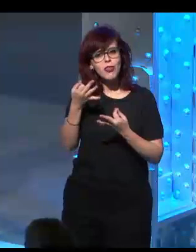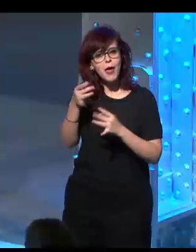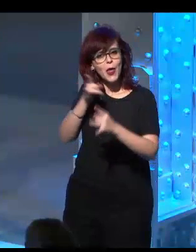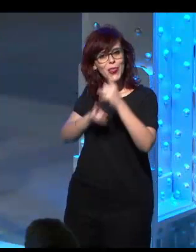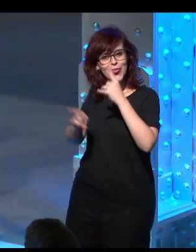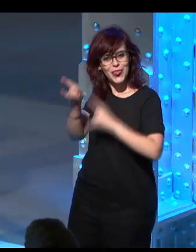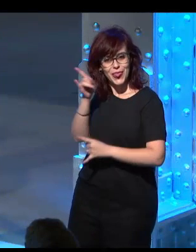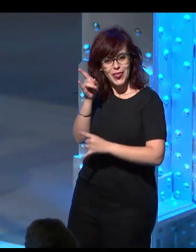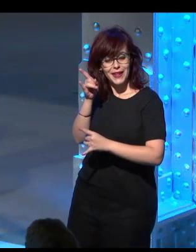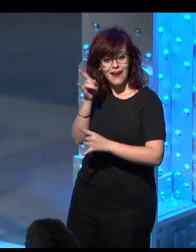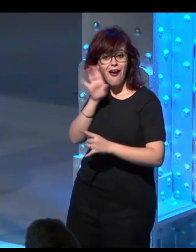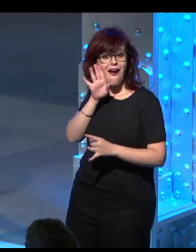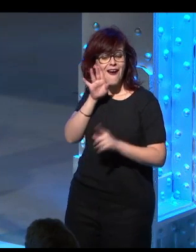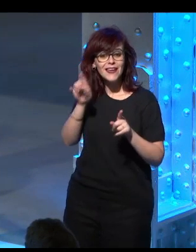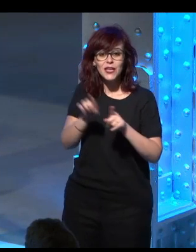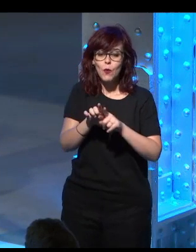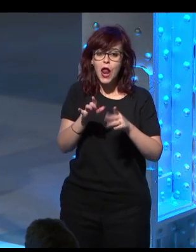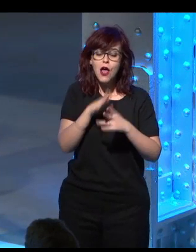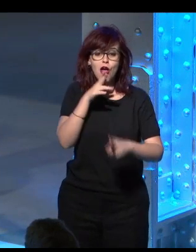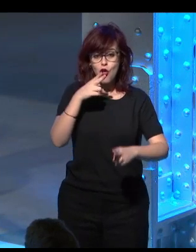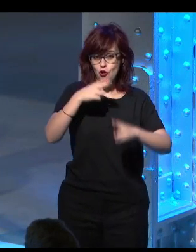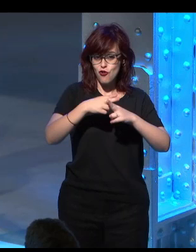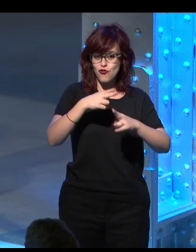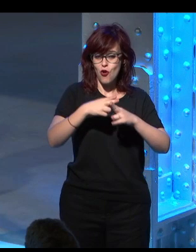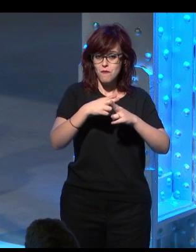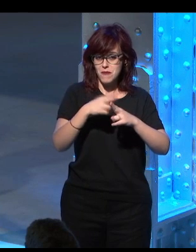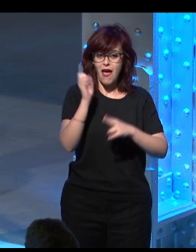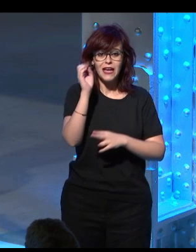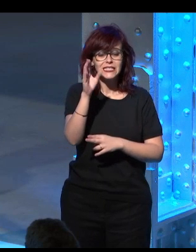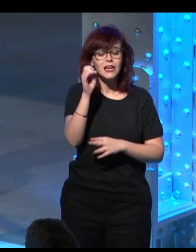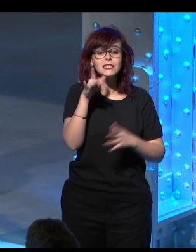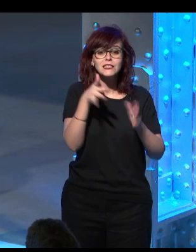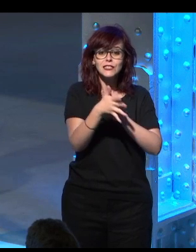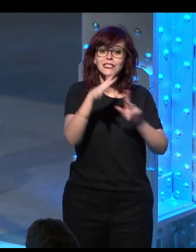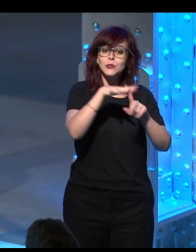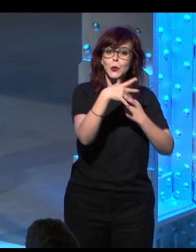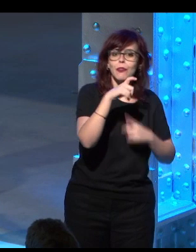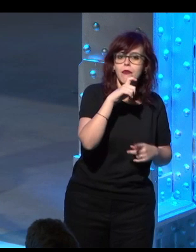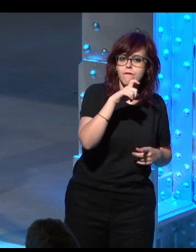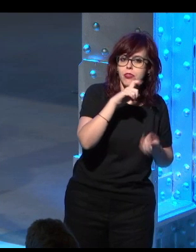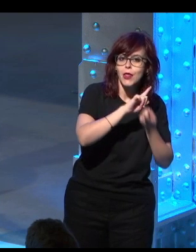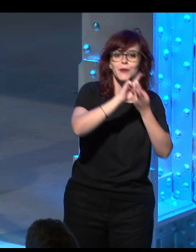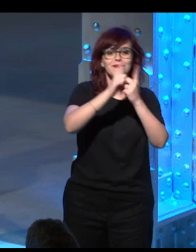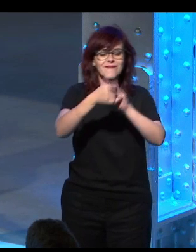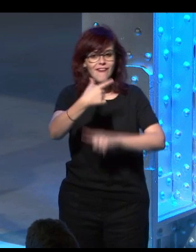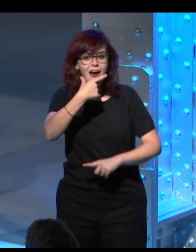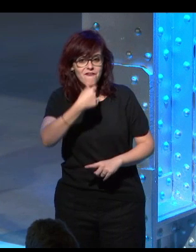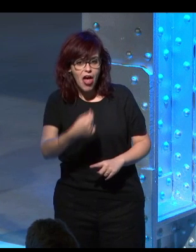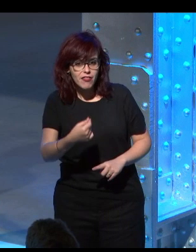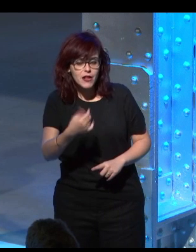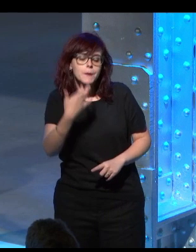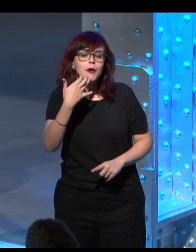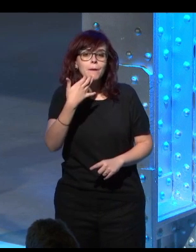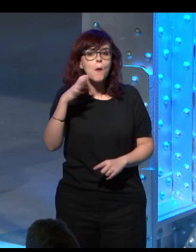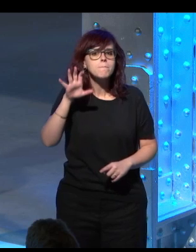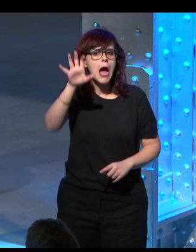decir, como bien reza el nombre de la charla de hoy, hacer fácil lo difícil. Es decir, una cuestión que, pues yo qué sé, ¿qué está pasando en un